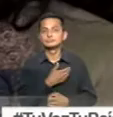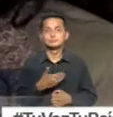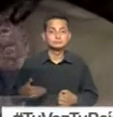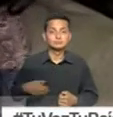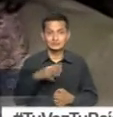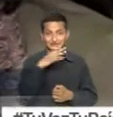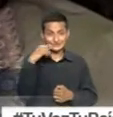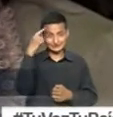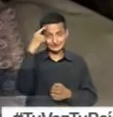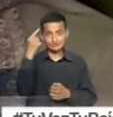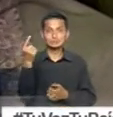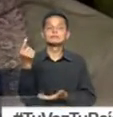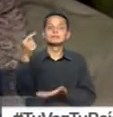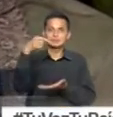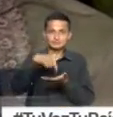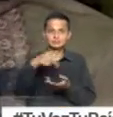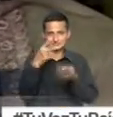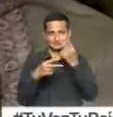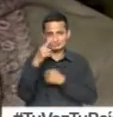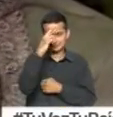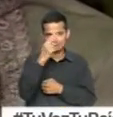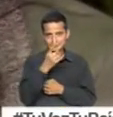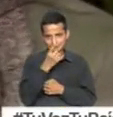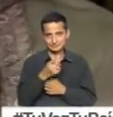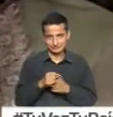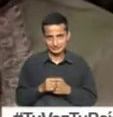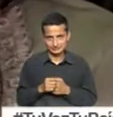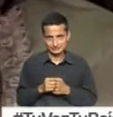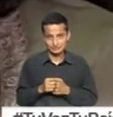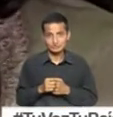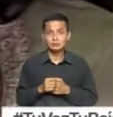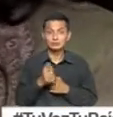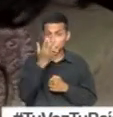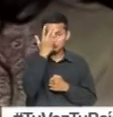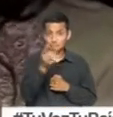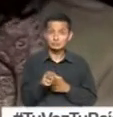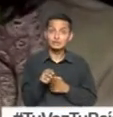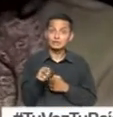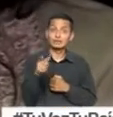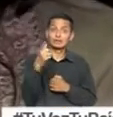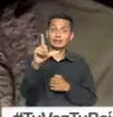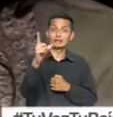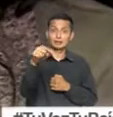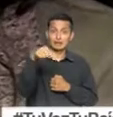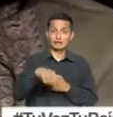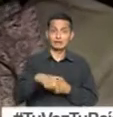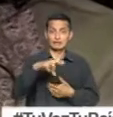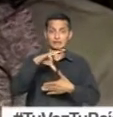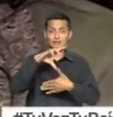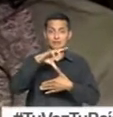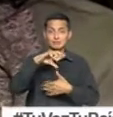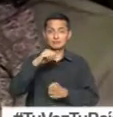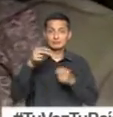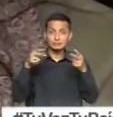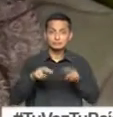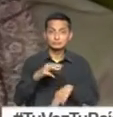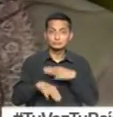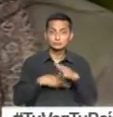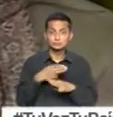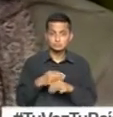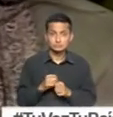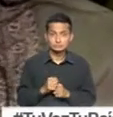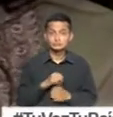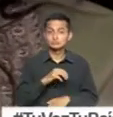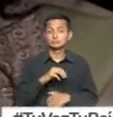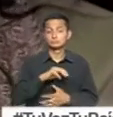Rafael Correa haga su visita a República Dominicana, porque él es un líder de América Latina y el mundo, y todo